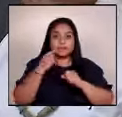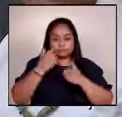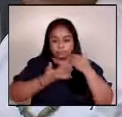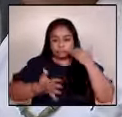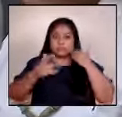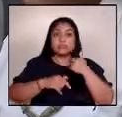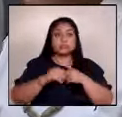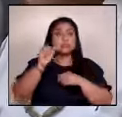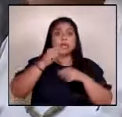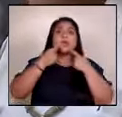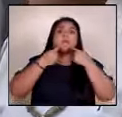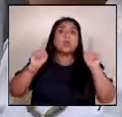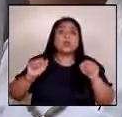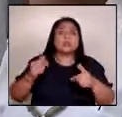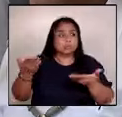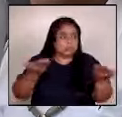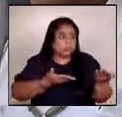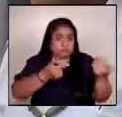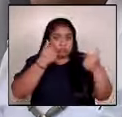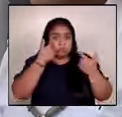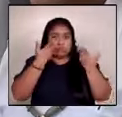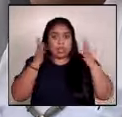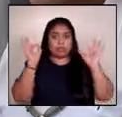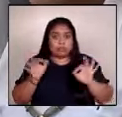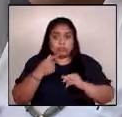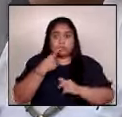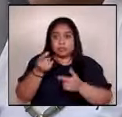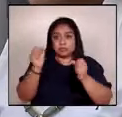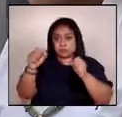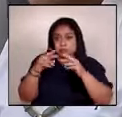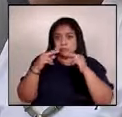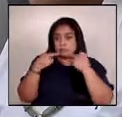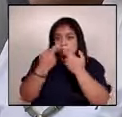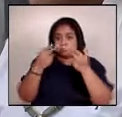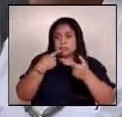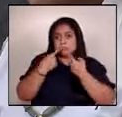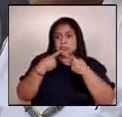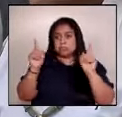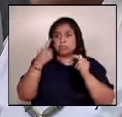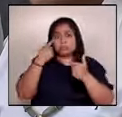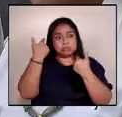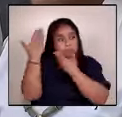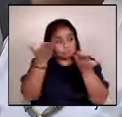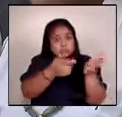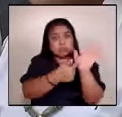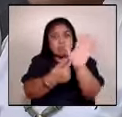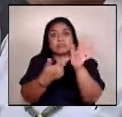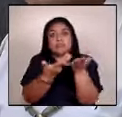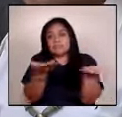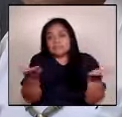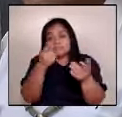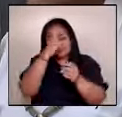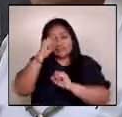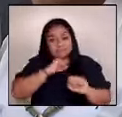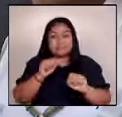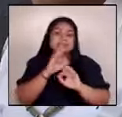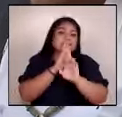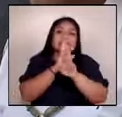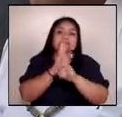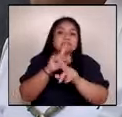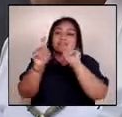es público, el hecho de que es público es que estamos aquí al final de la reunión, reunidos con ustedes y trabajando y respondiendo